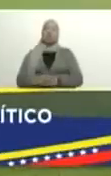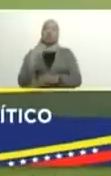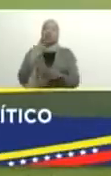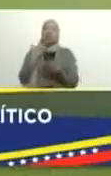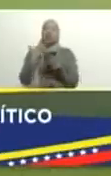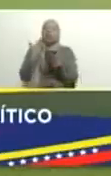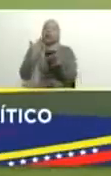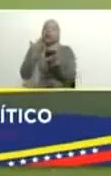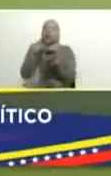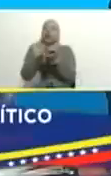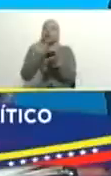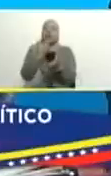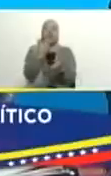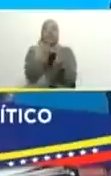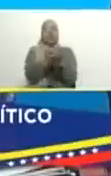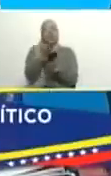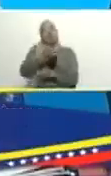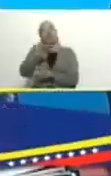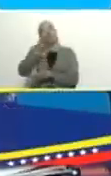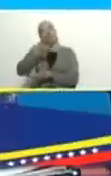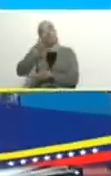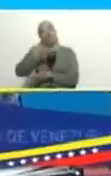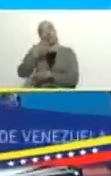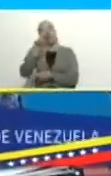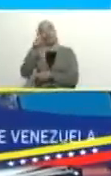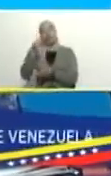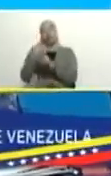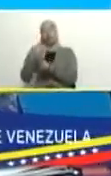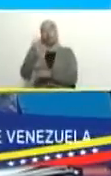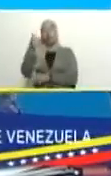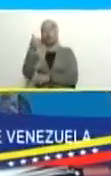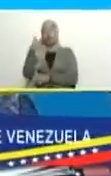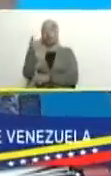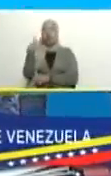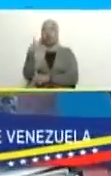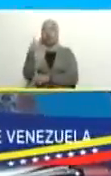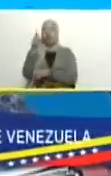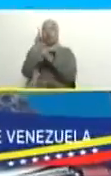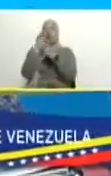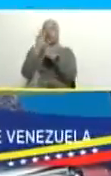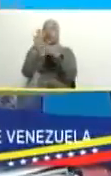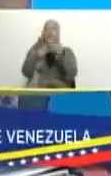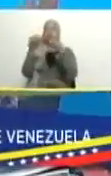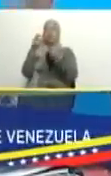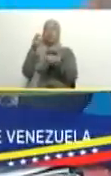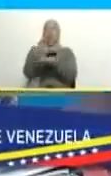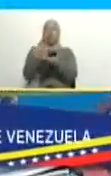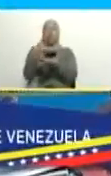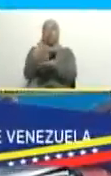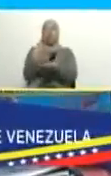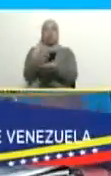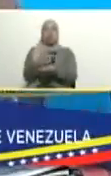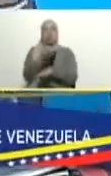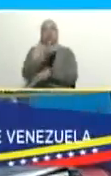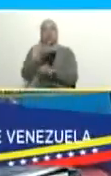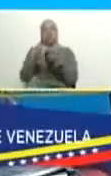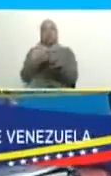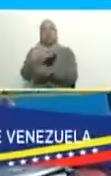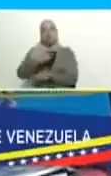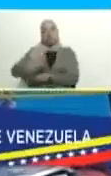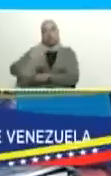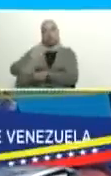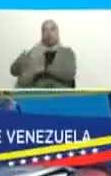primero que yo resaltaría con mucha fuerza es el 1x10, porque nos ha demostrado a todo el equipo de gobierno, a los vicepresidentes